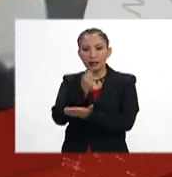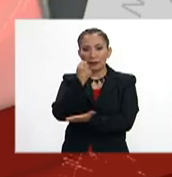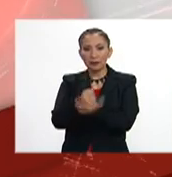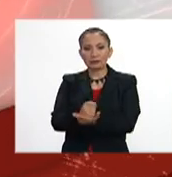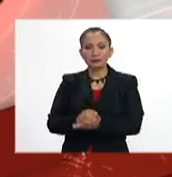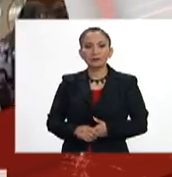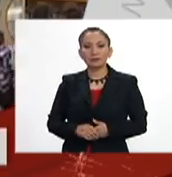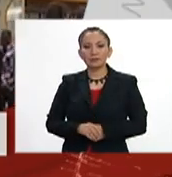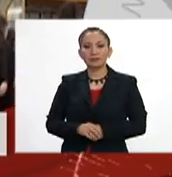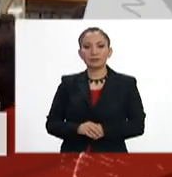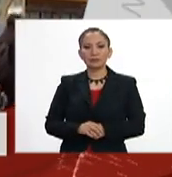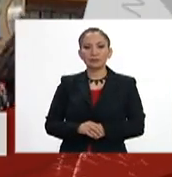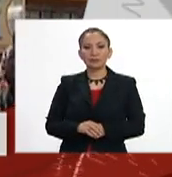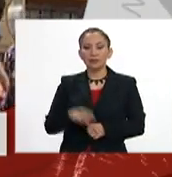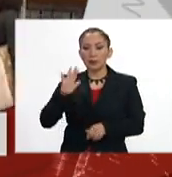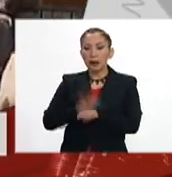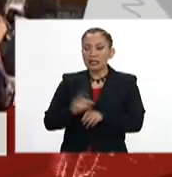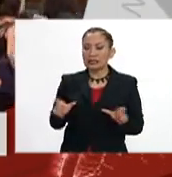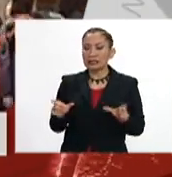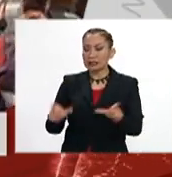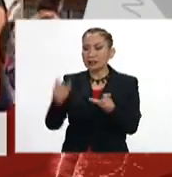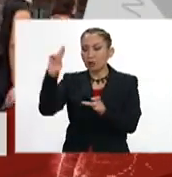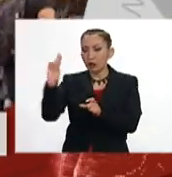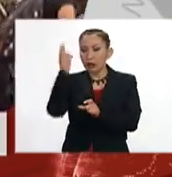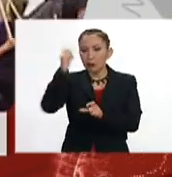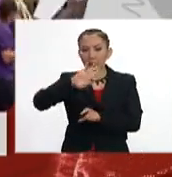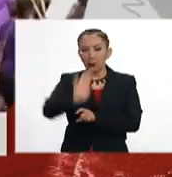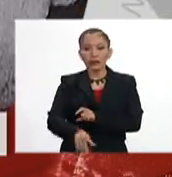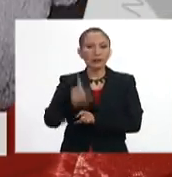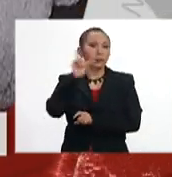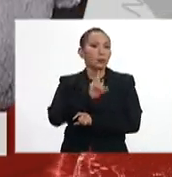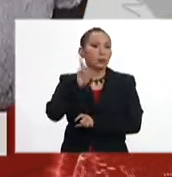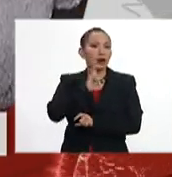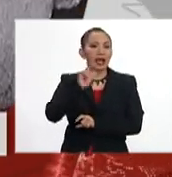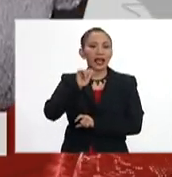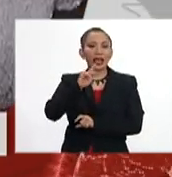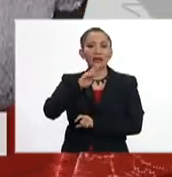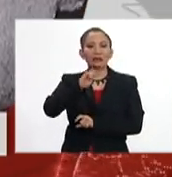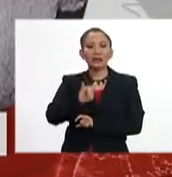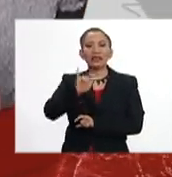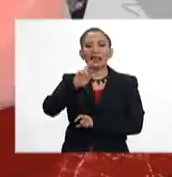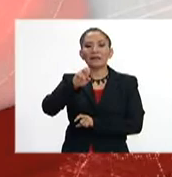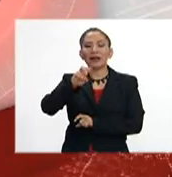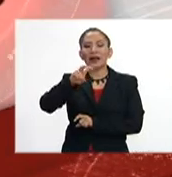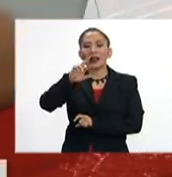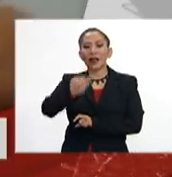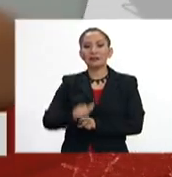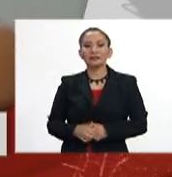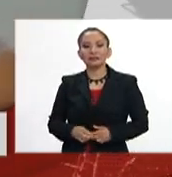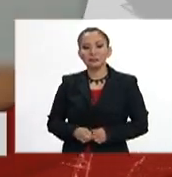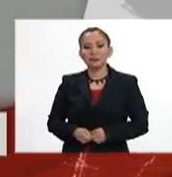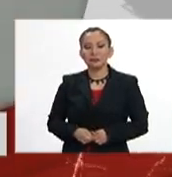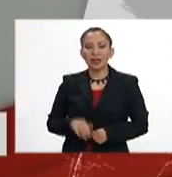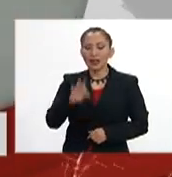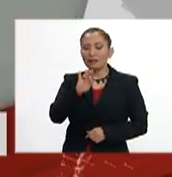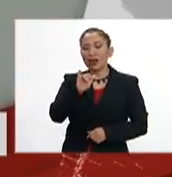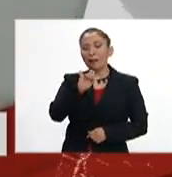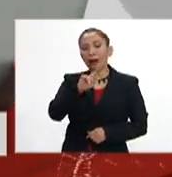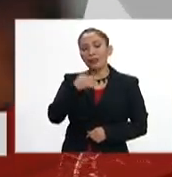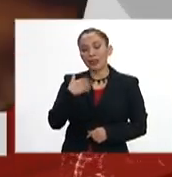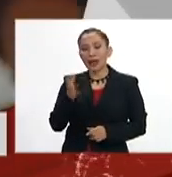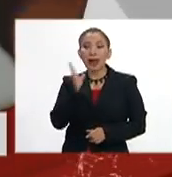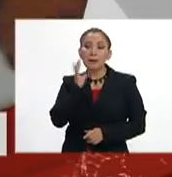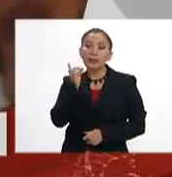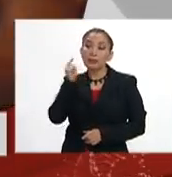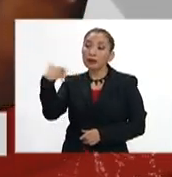Tamaulipas. Refuerzan la seguridad en la UNAM tras la muerte de la joven Lesbi Rivera. La FEPADE solicita a la